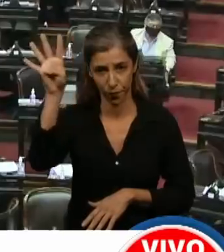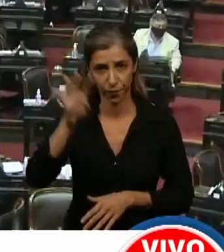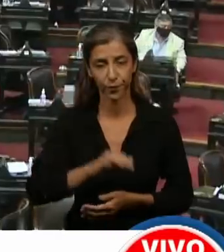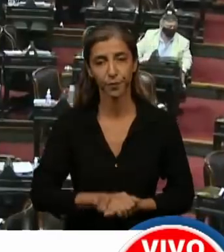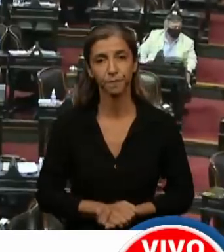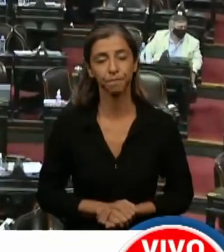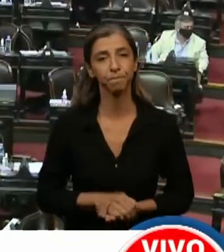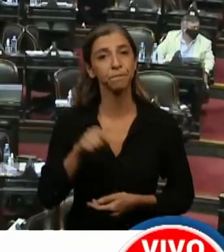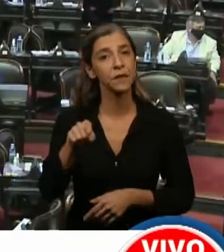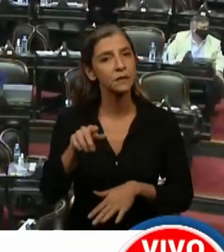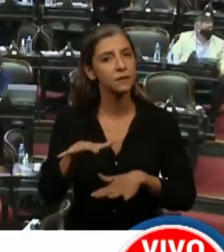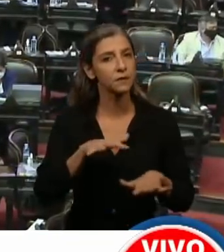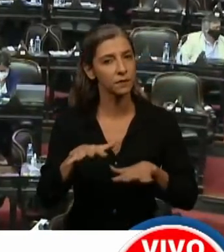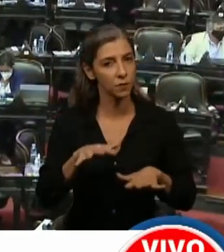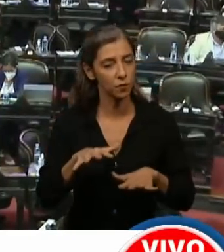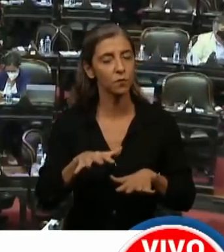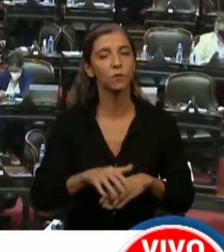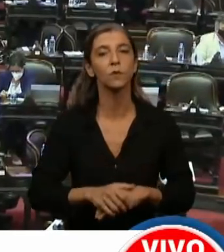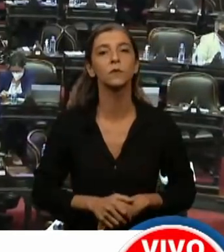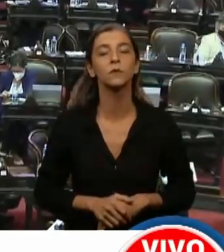pero que tiene como antecedentes